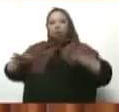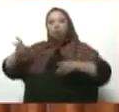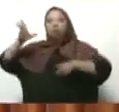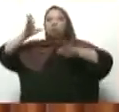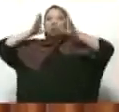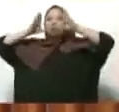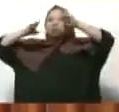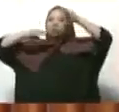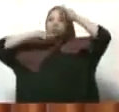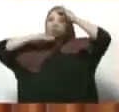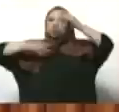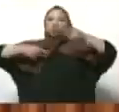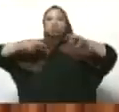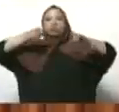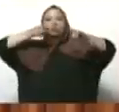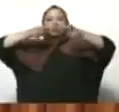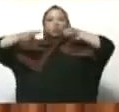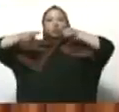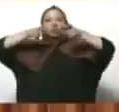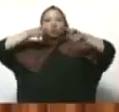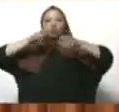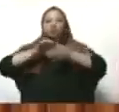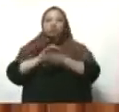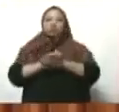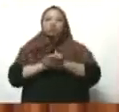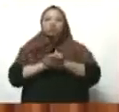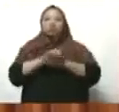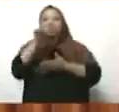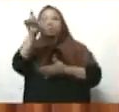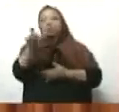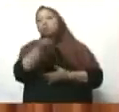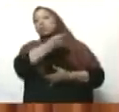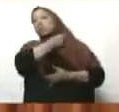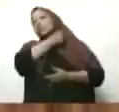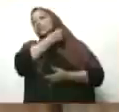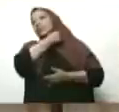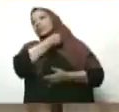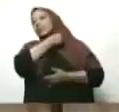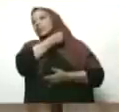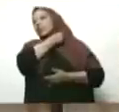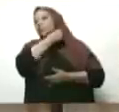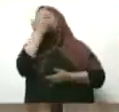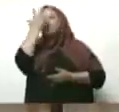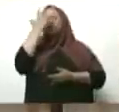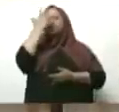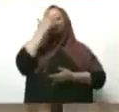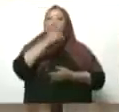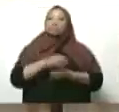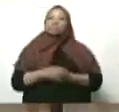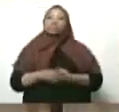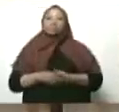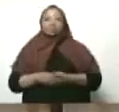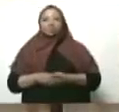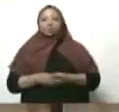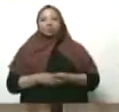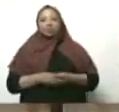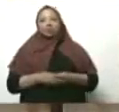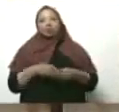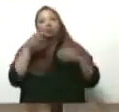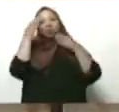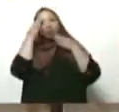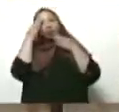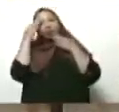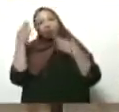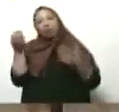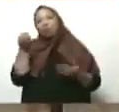declaraciones del fiscal general de la república bolivariana de venezuela car william saab buenas tardes tengan todos ustedes